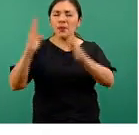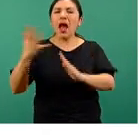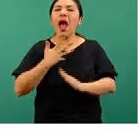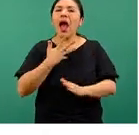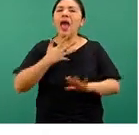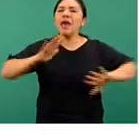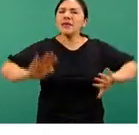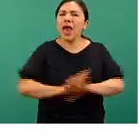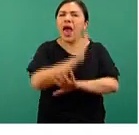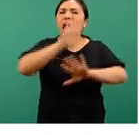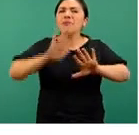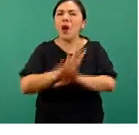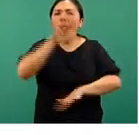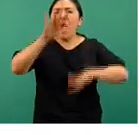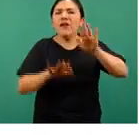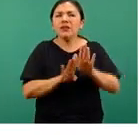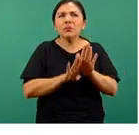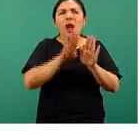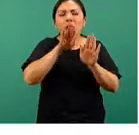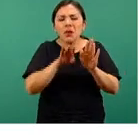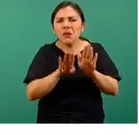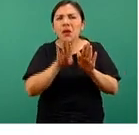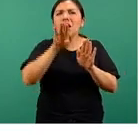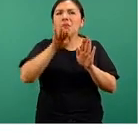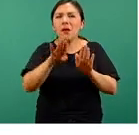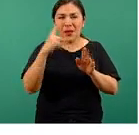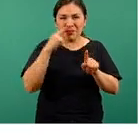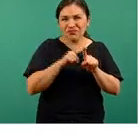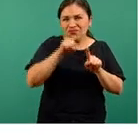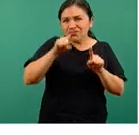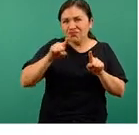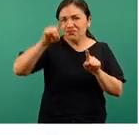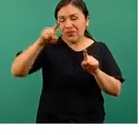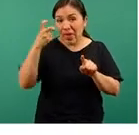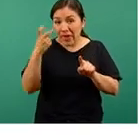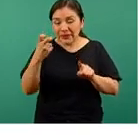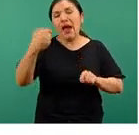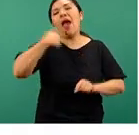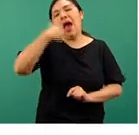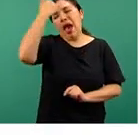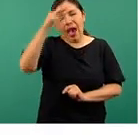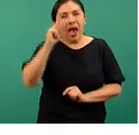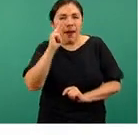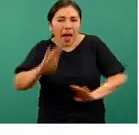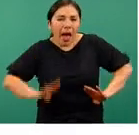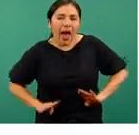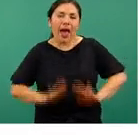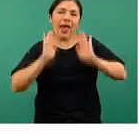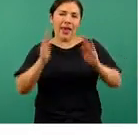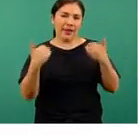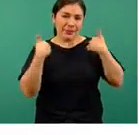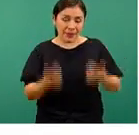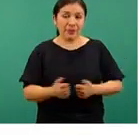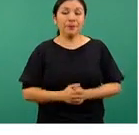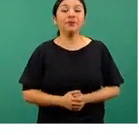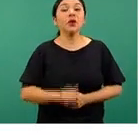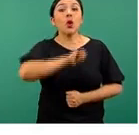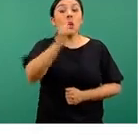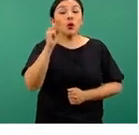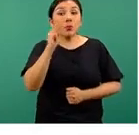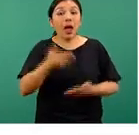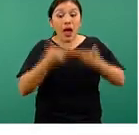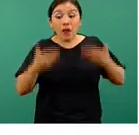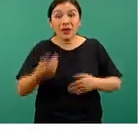dibujando un contorno en la línea y entonces sabemos cómo se está comportando la misma. Veamos que para la semana